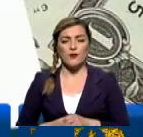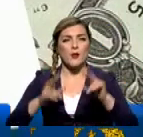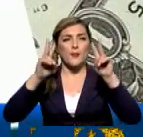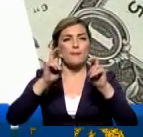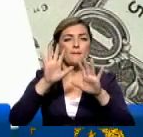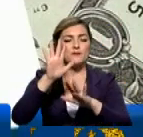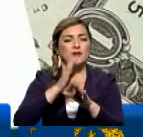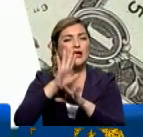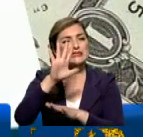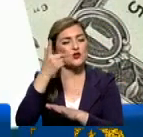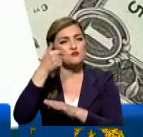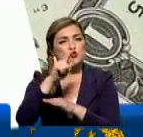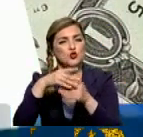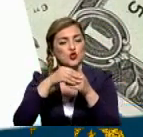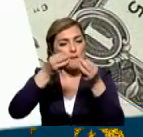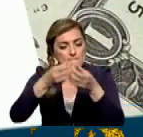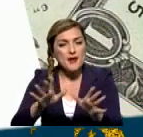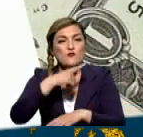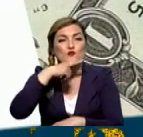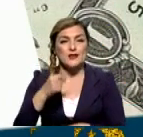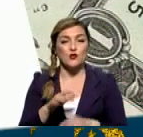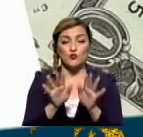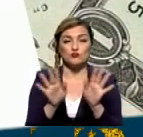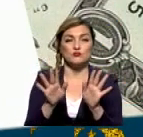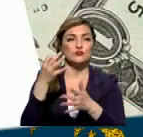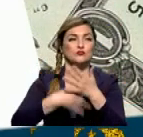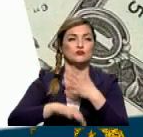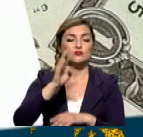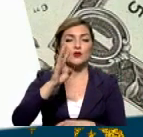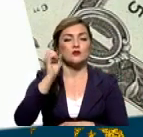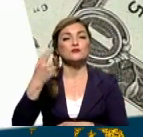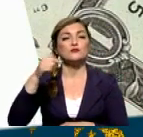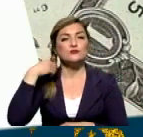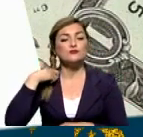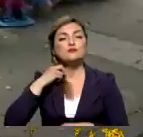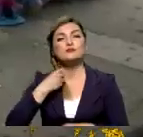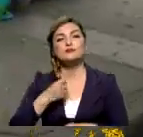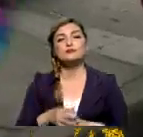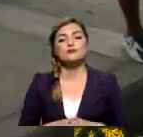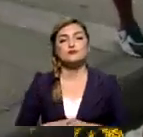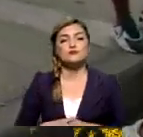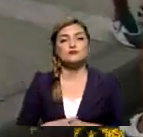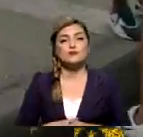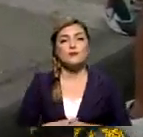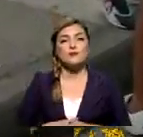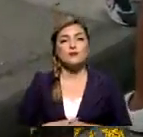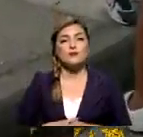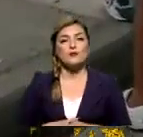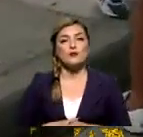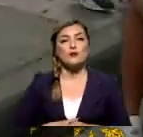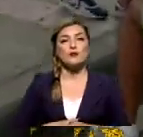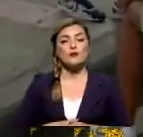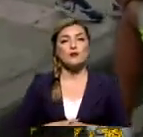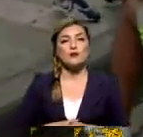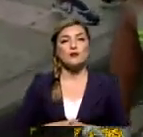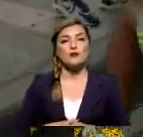millones de dólares en pérdidas durante el feriado. Y en general, alcanzarían los 60 millones de dólares. Pero sin duda lo que no se puede cuantificar es